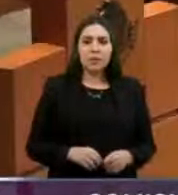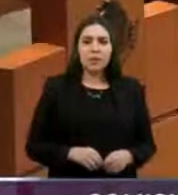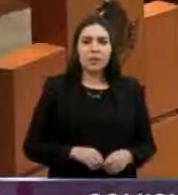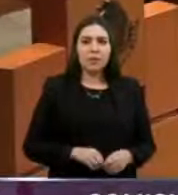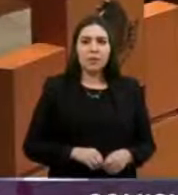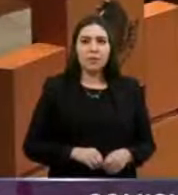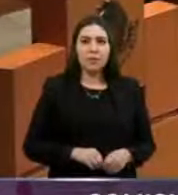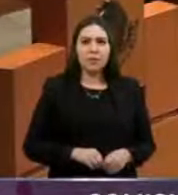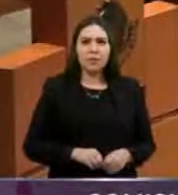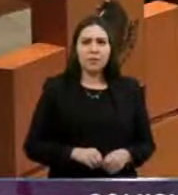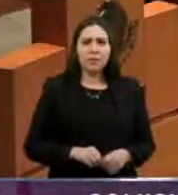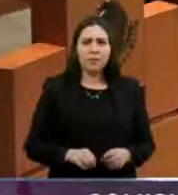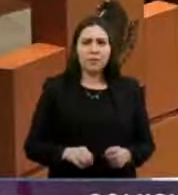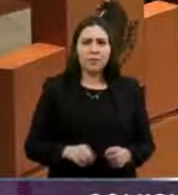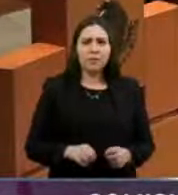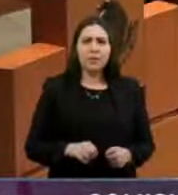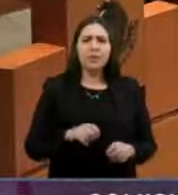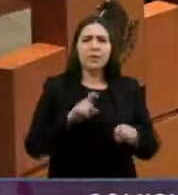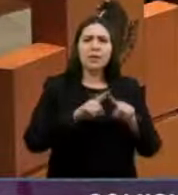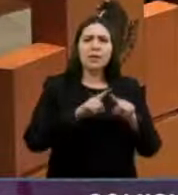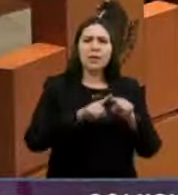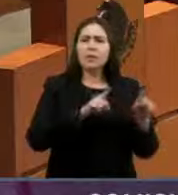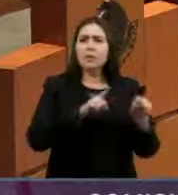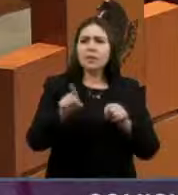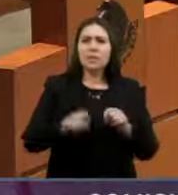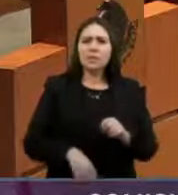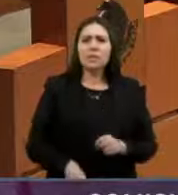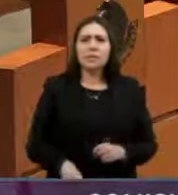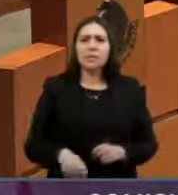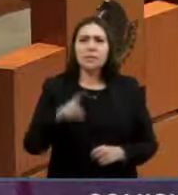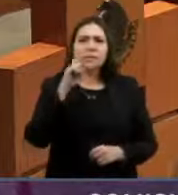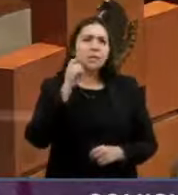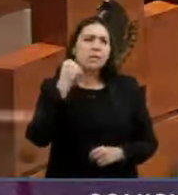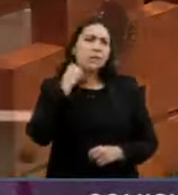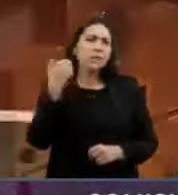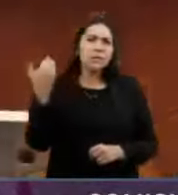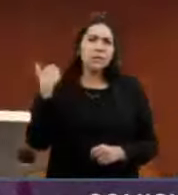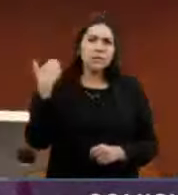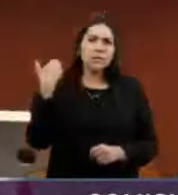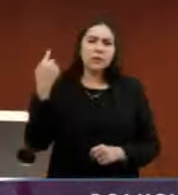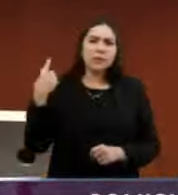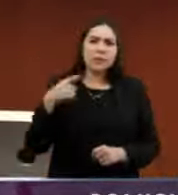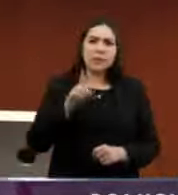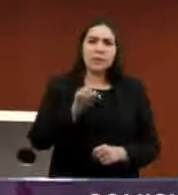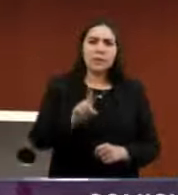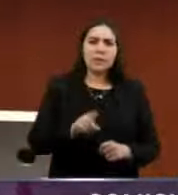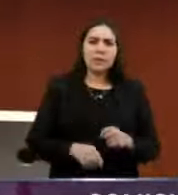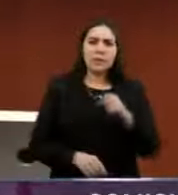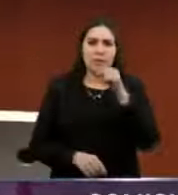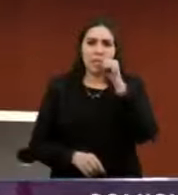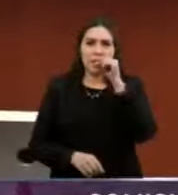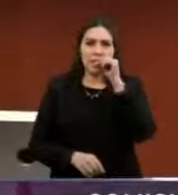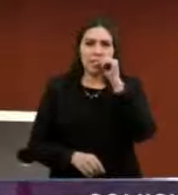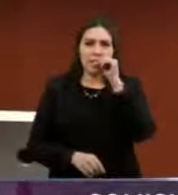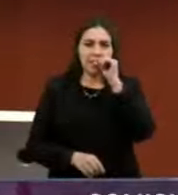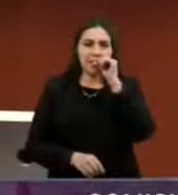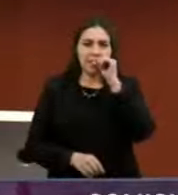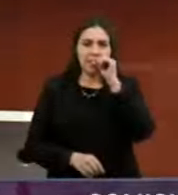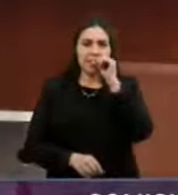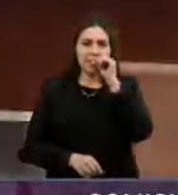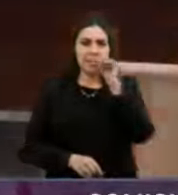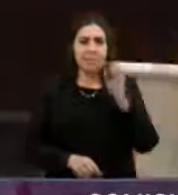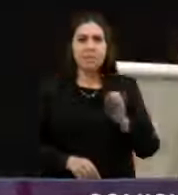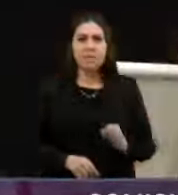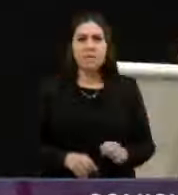Perdón, ¿quién la aludió? La senadora que acaba de bajar de la tribuna. Ahorita pido